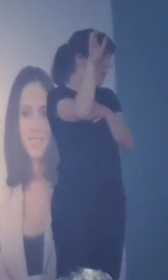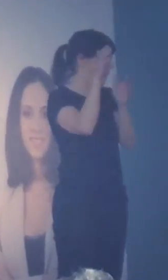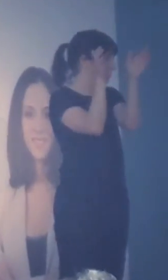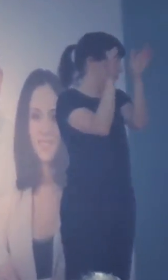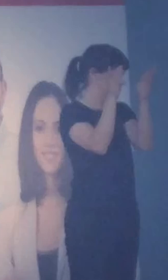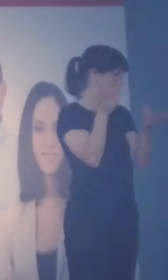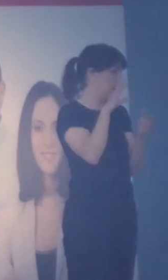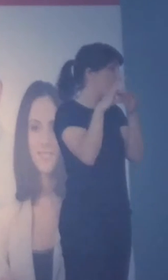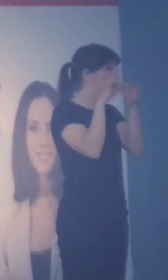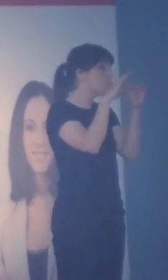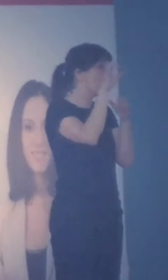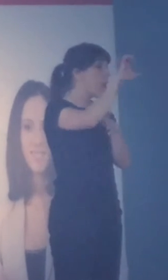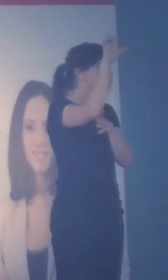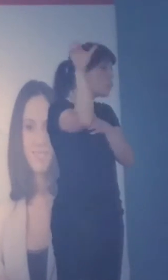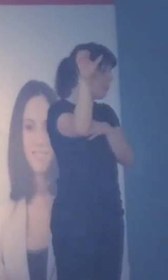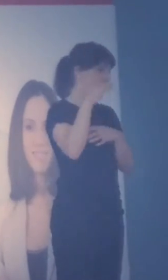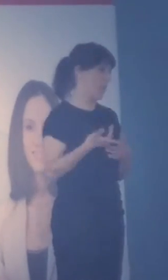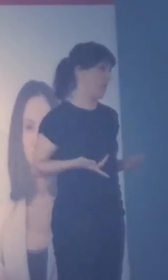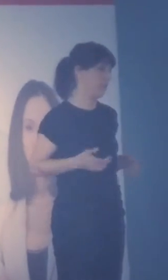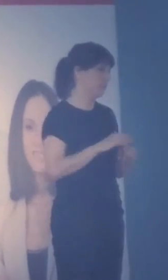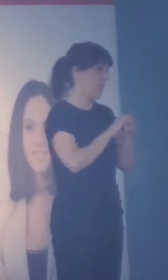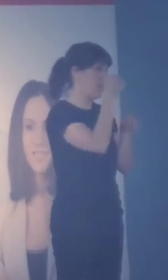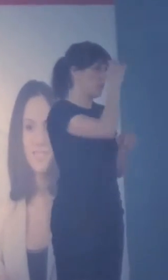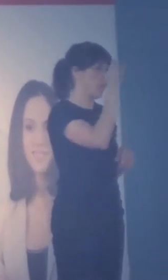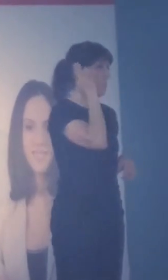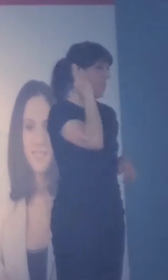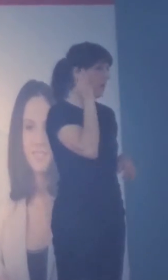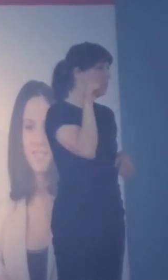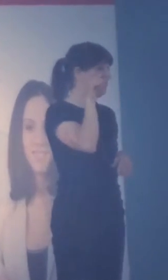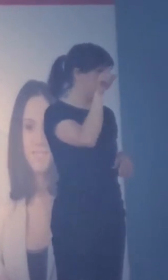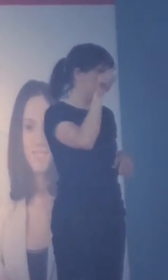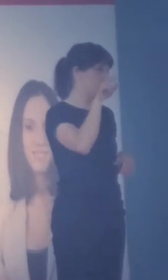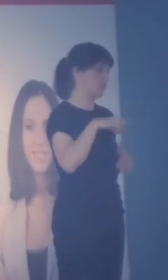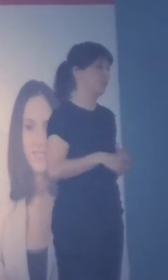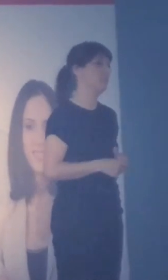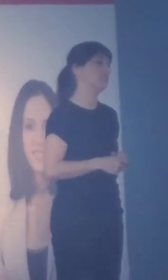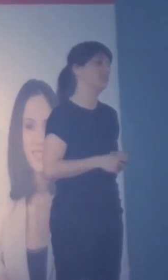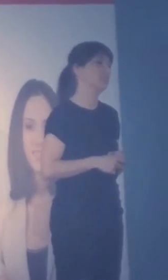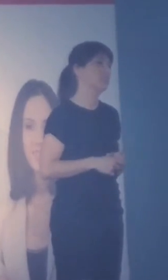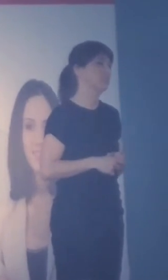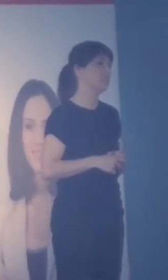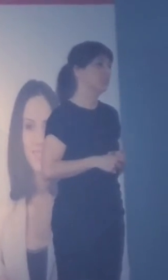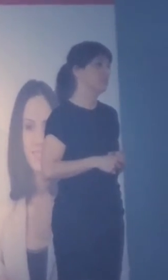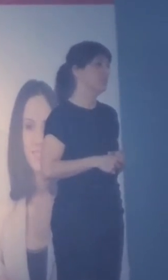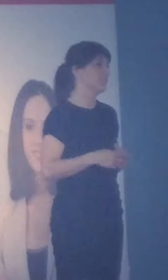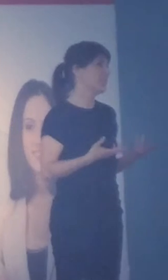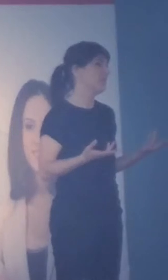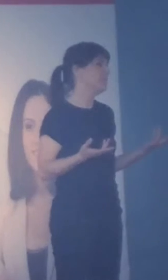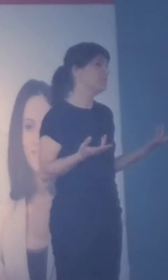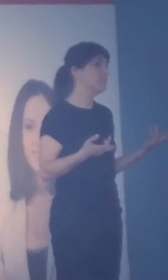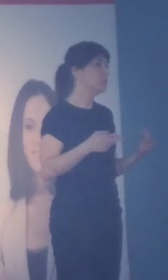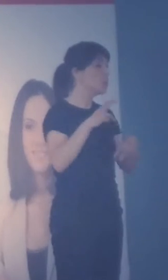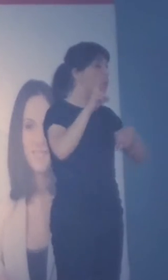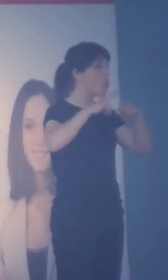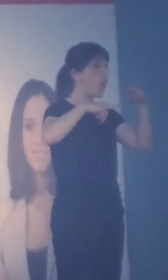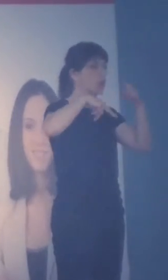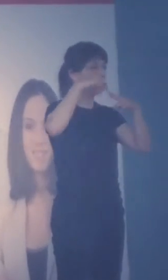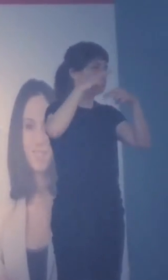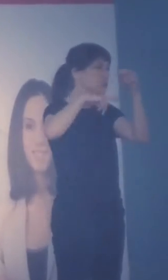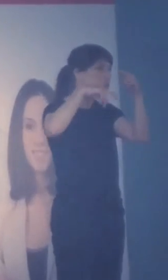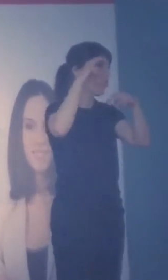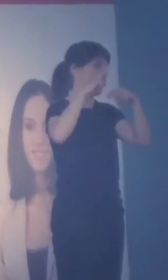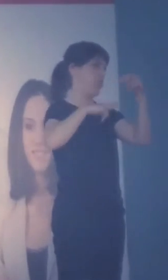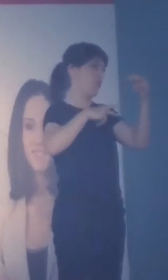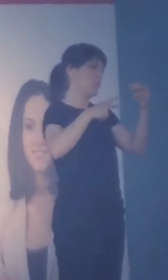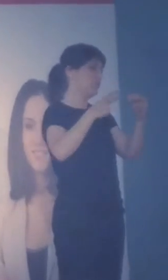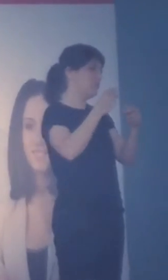Unión Europea, amigos e amigas, a Unión Europea é unha construcción